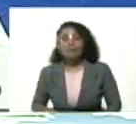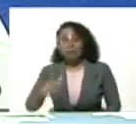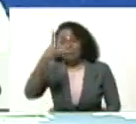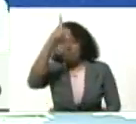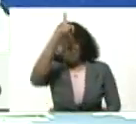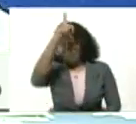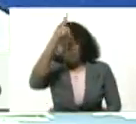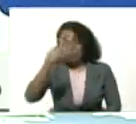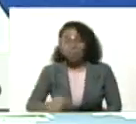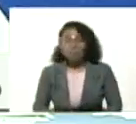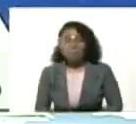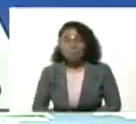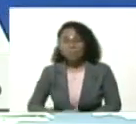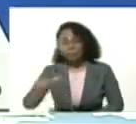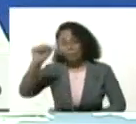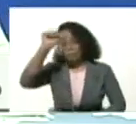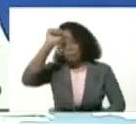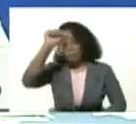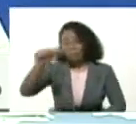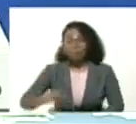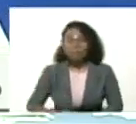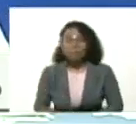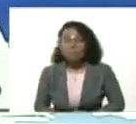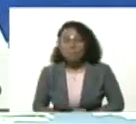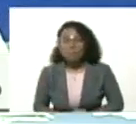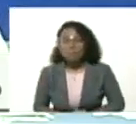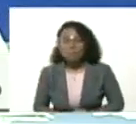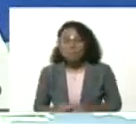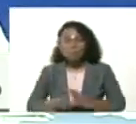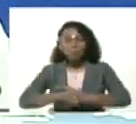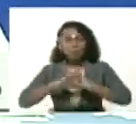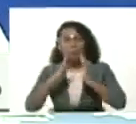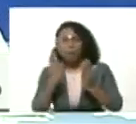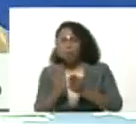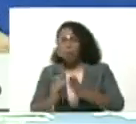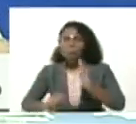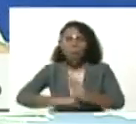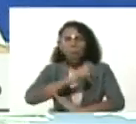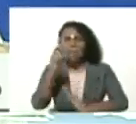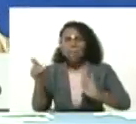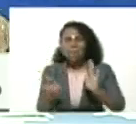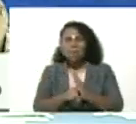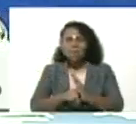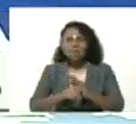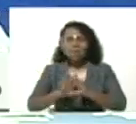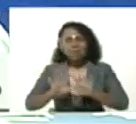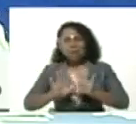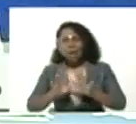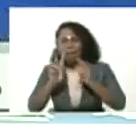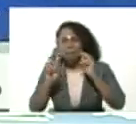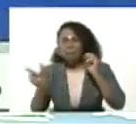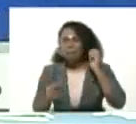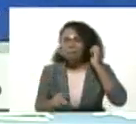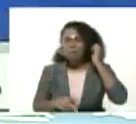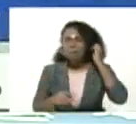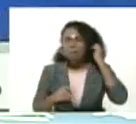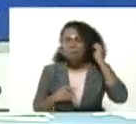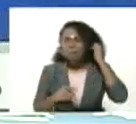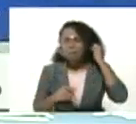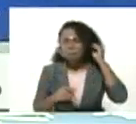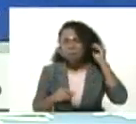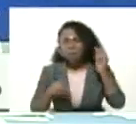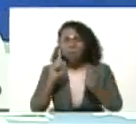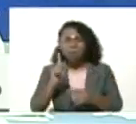Alemania, en la India, en el mundo entero, es el planeta ya. Entre uno de